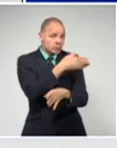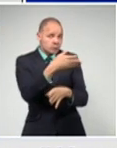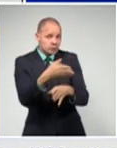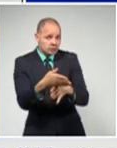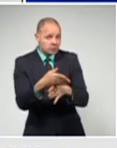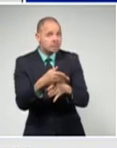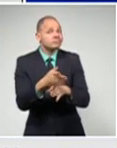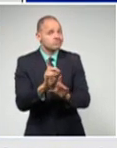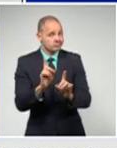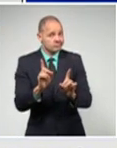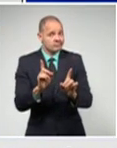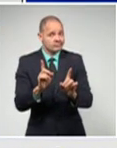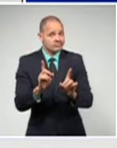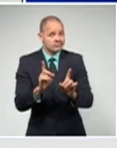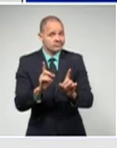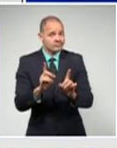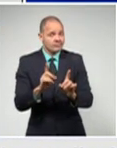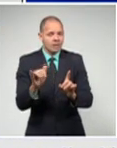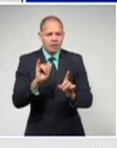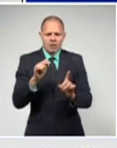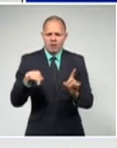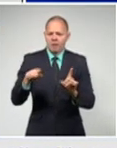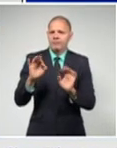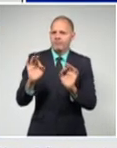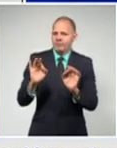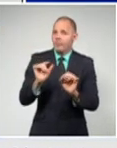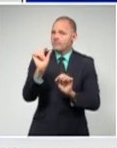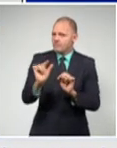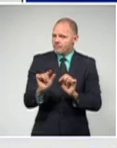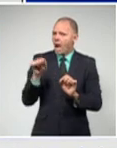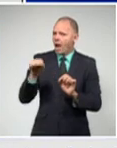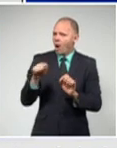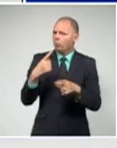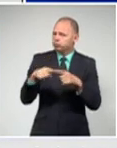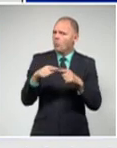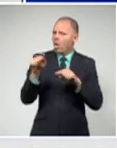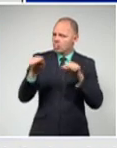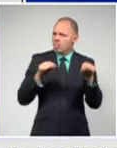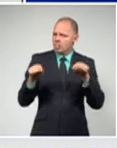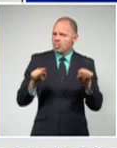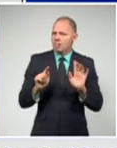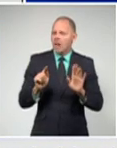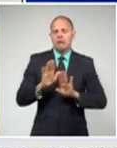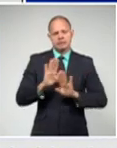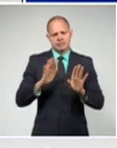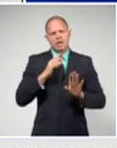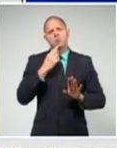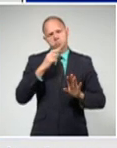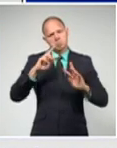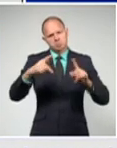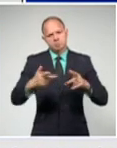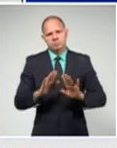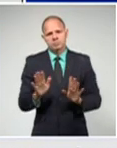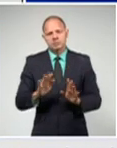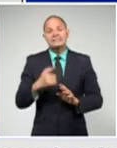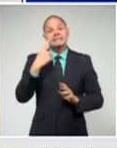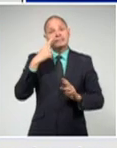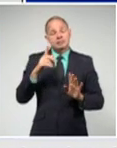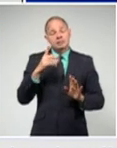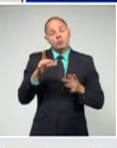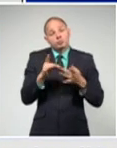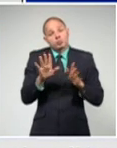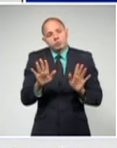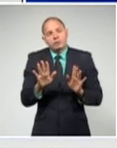además con un tránsito importante de personas. Reitero, ha ido bajando, pero todavía, ahí